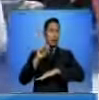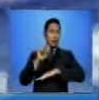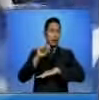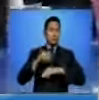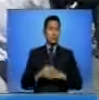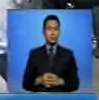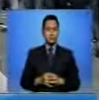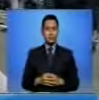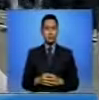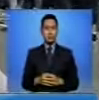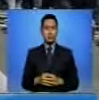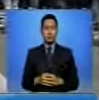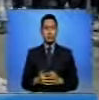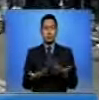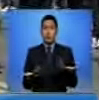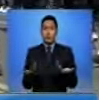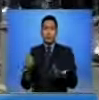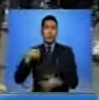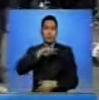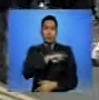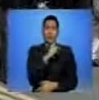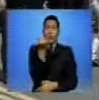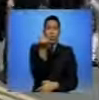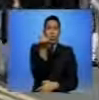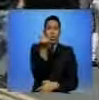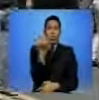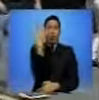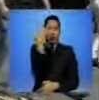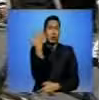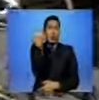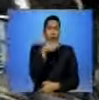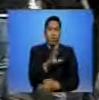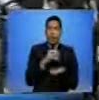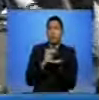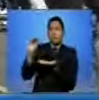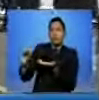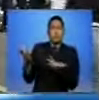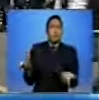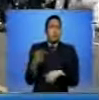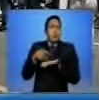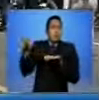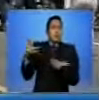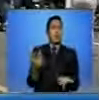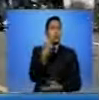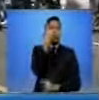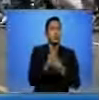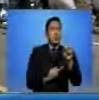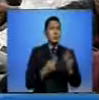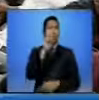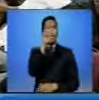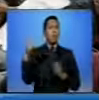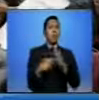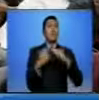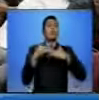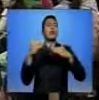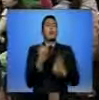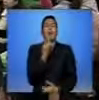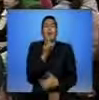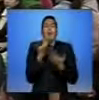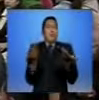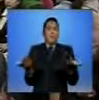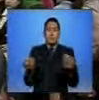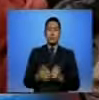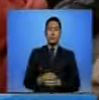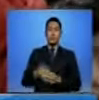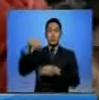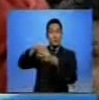No podemos tener este dinero dentro de 15 días o dentro de un mes, un aproximado de $2,000. En el interior, otro